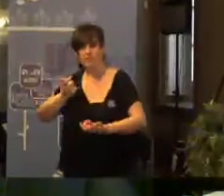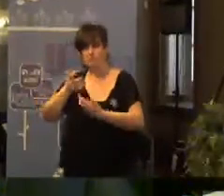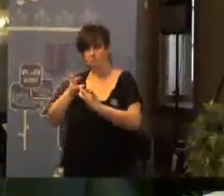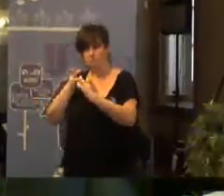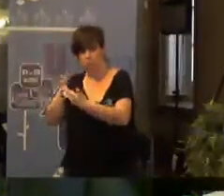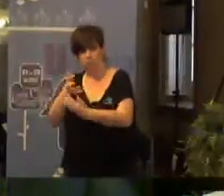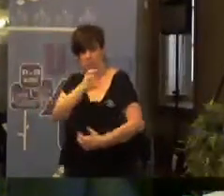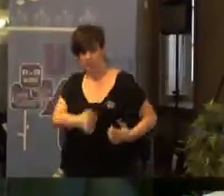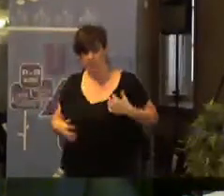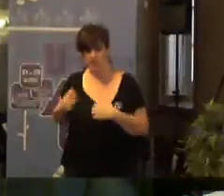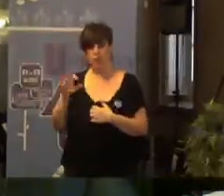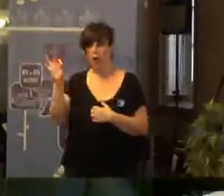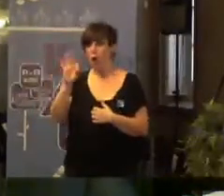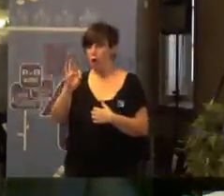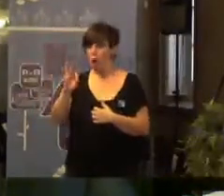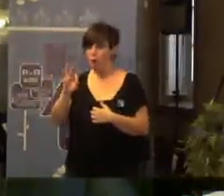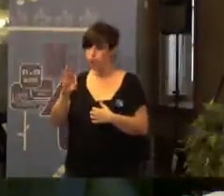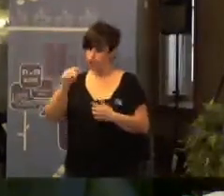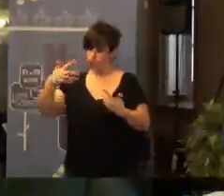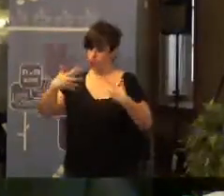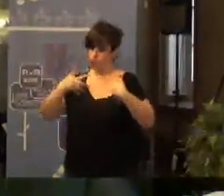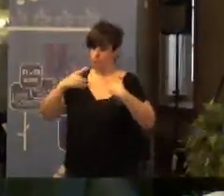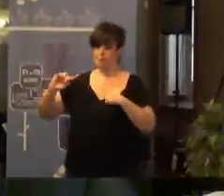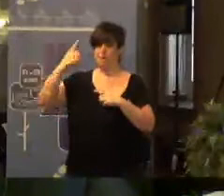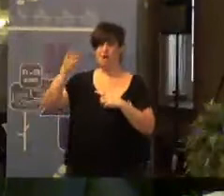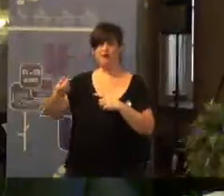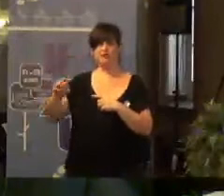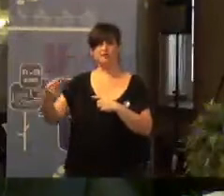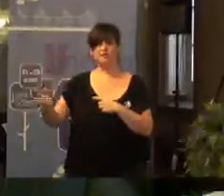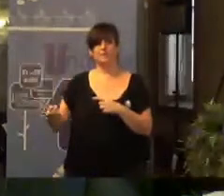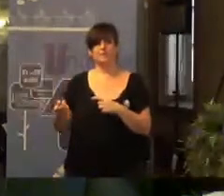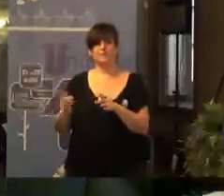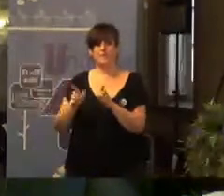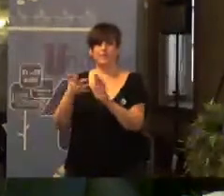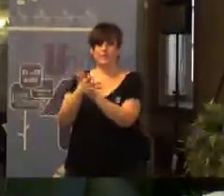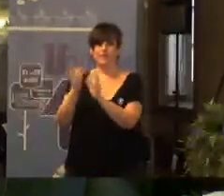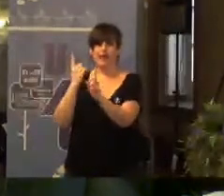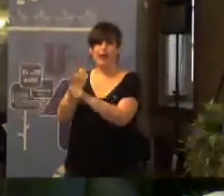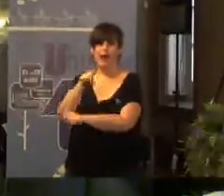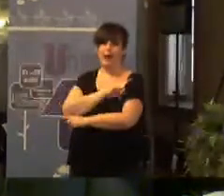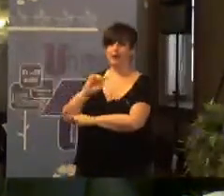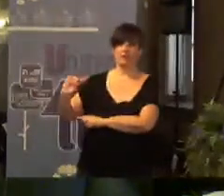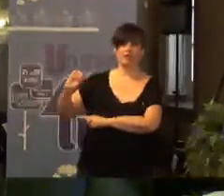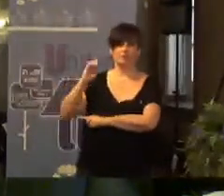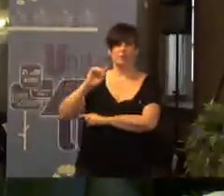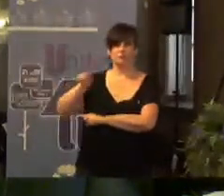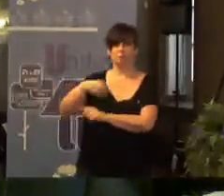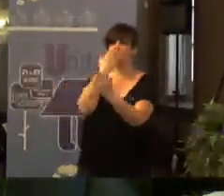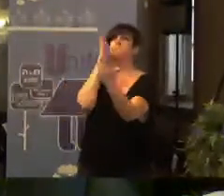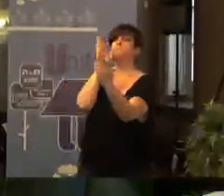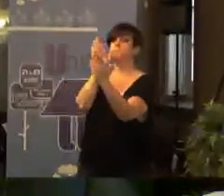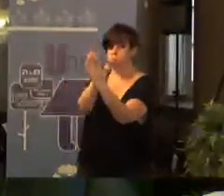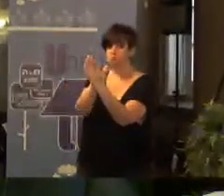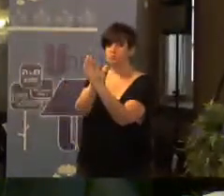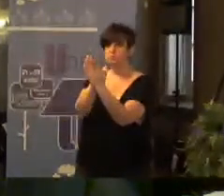combativos, máis desalienados ou máis atacados e, por lo tanto, que se repuñan pois foron capaces de plantar cara e batalla,